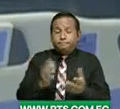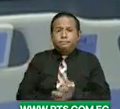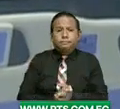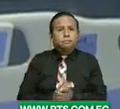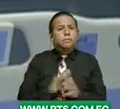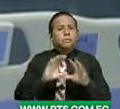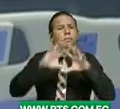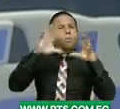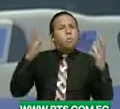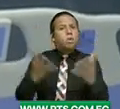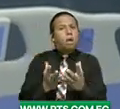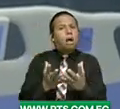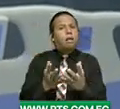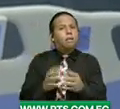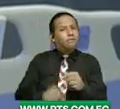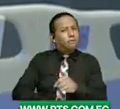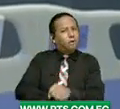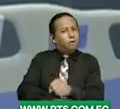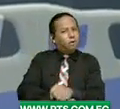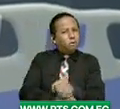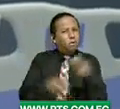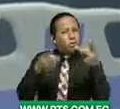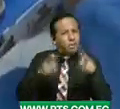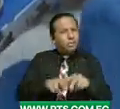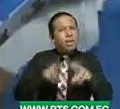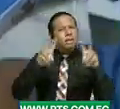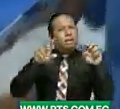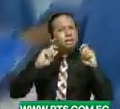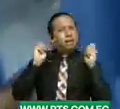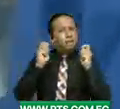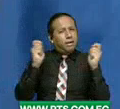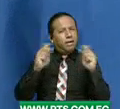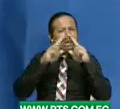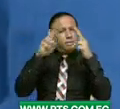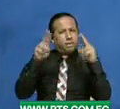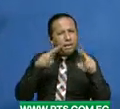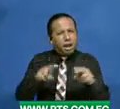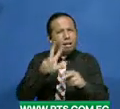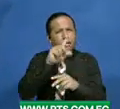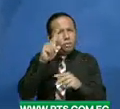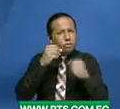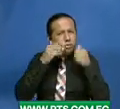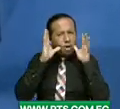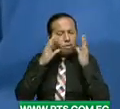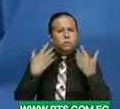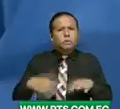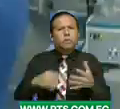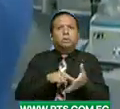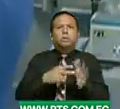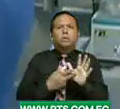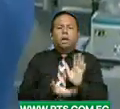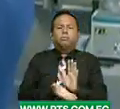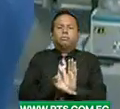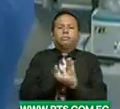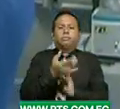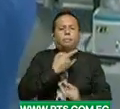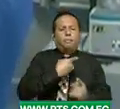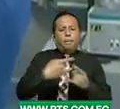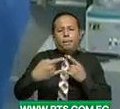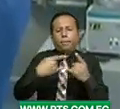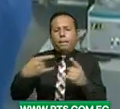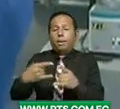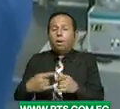de fútbol y ahora los festejos por Navidad y fin de año serían las causas por las que existe mayor número de infectados hay que regresar